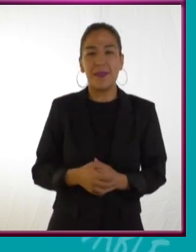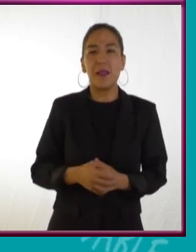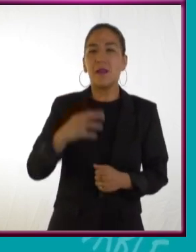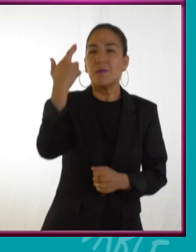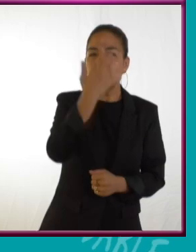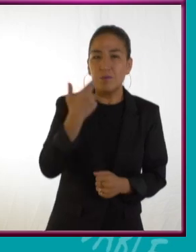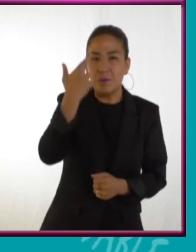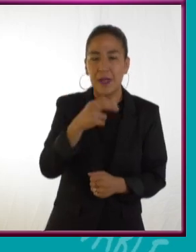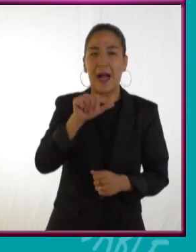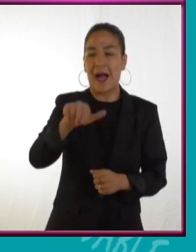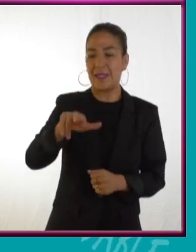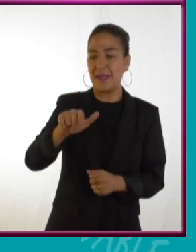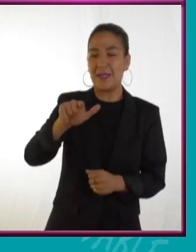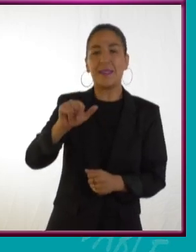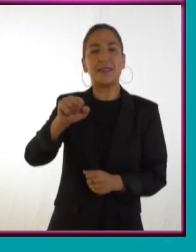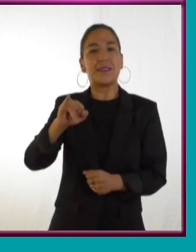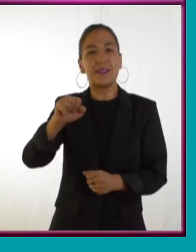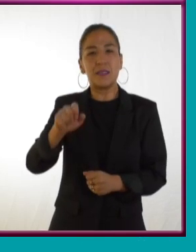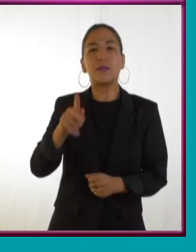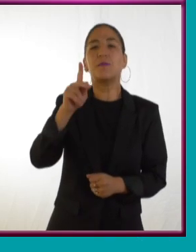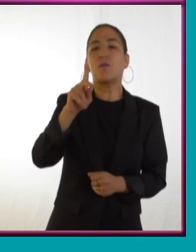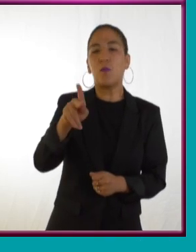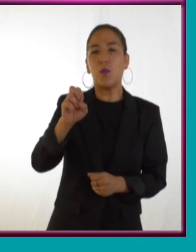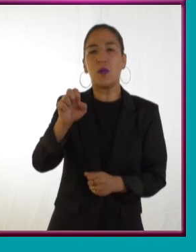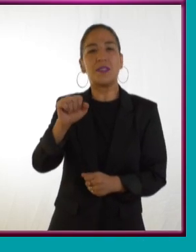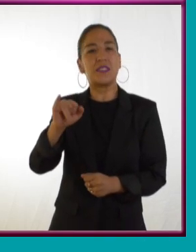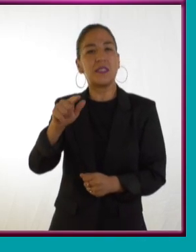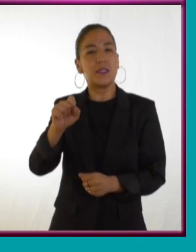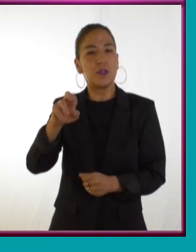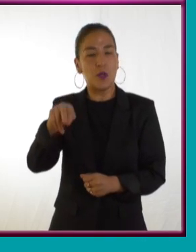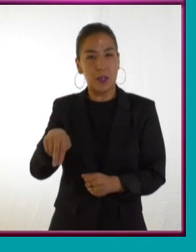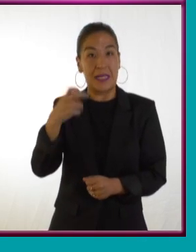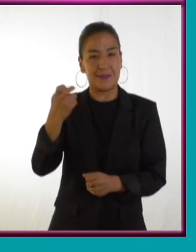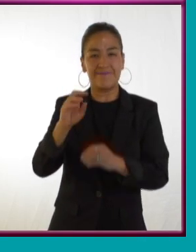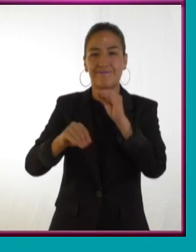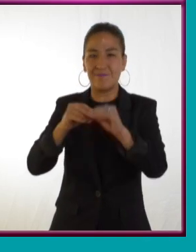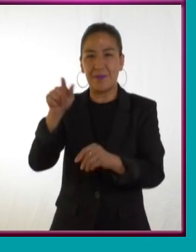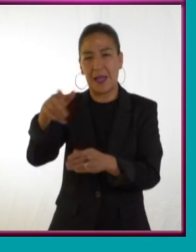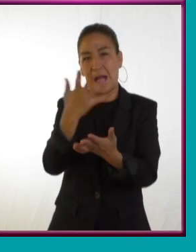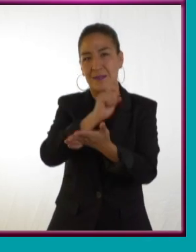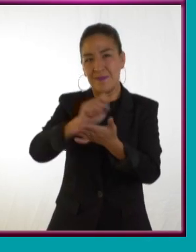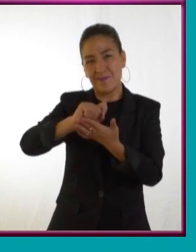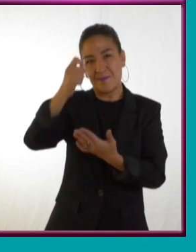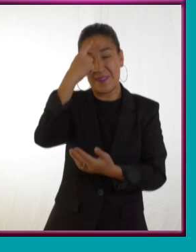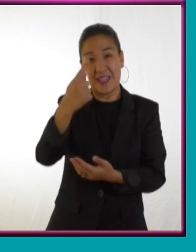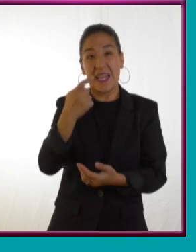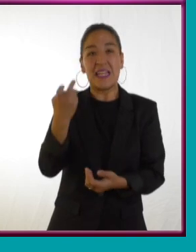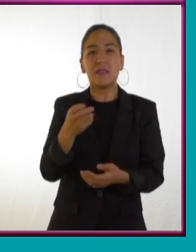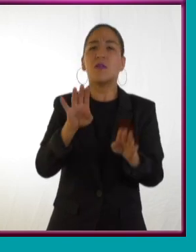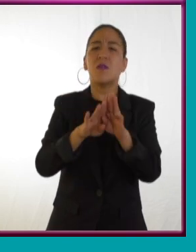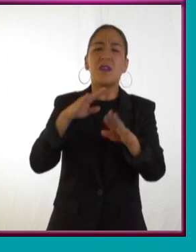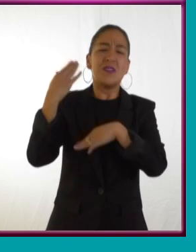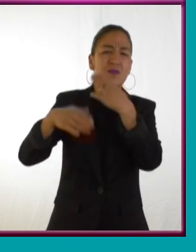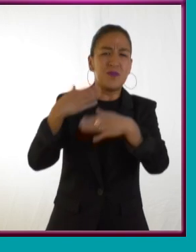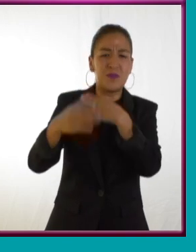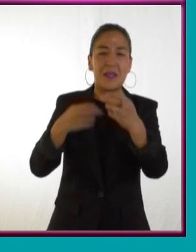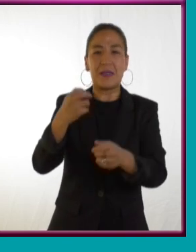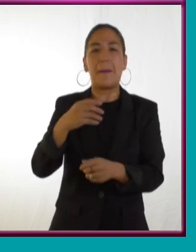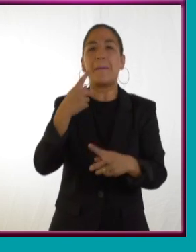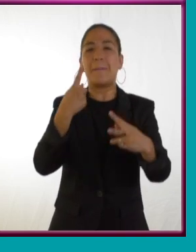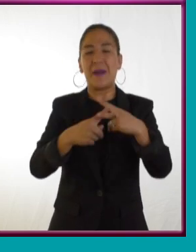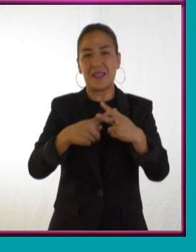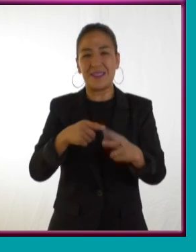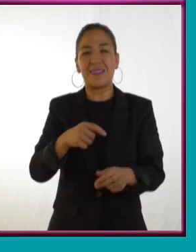así, análisis de la posición. Fue hasta 1847, más de un siglo después, que el